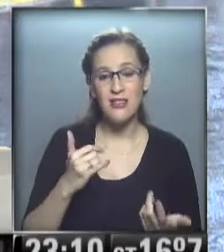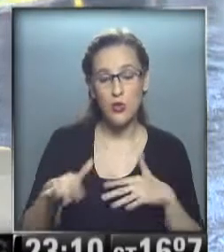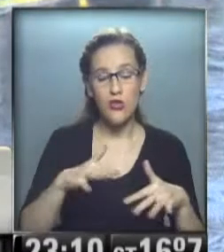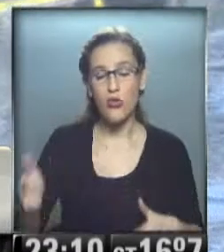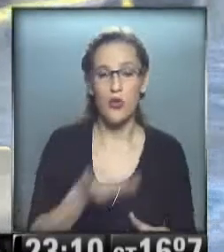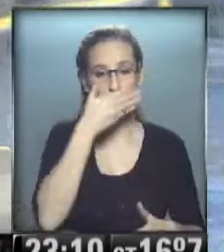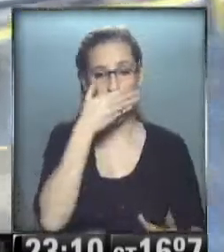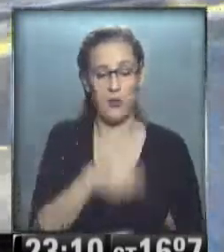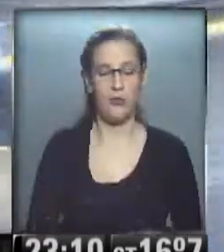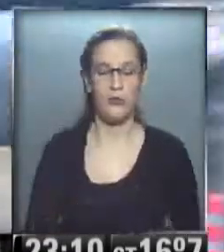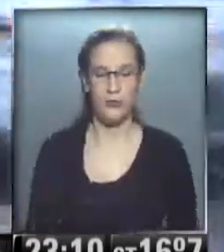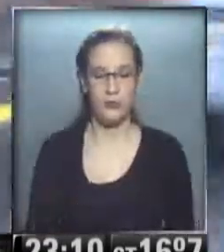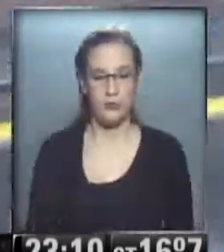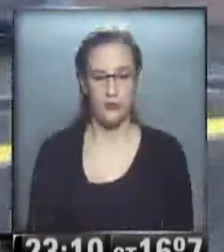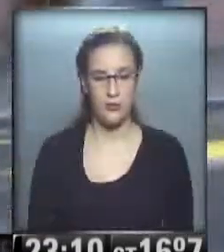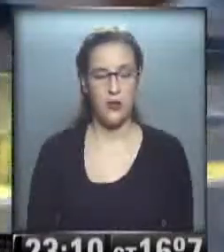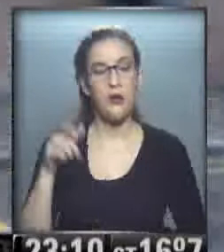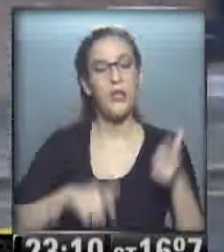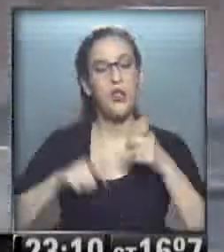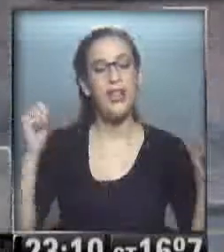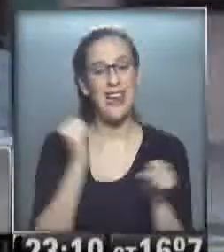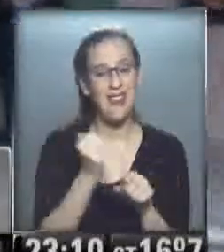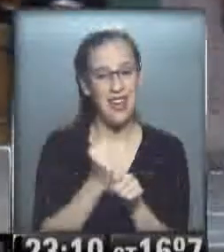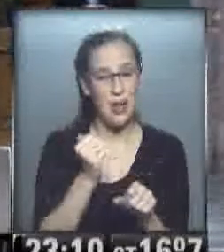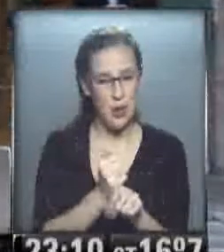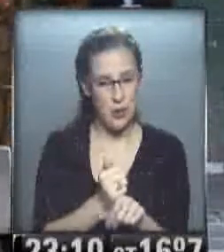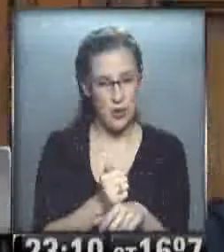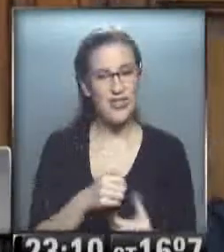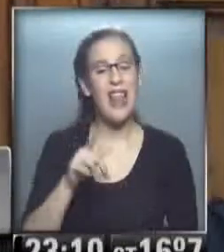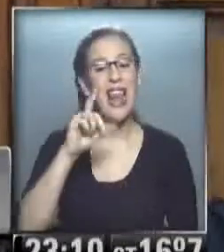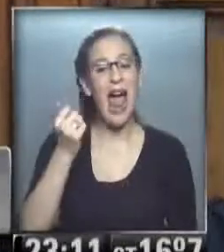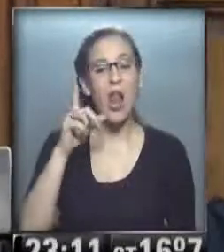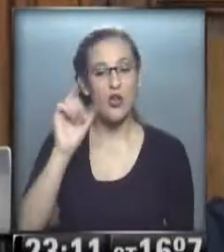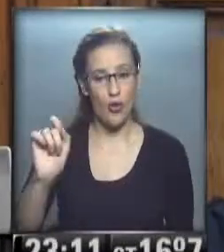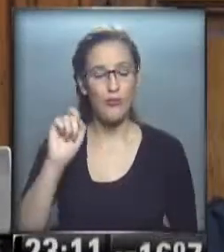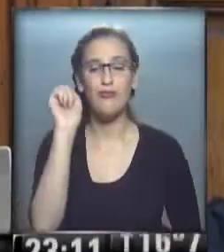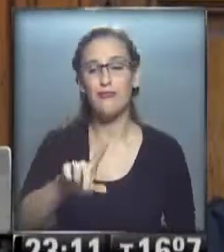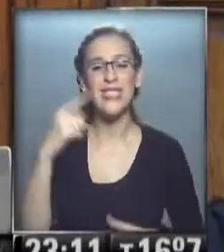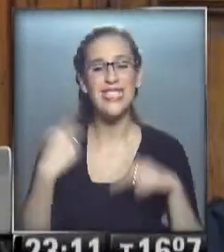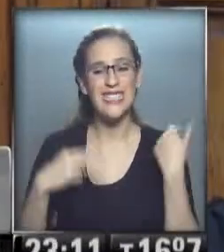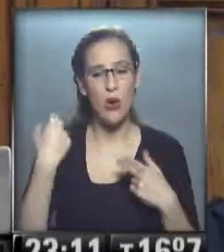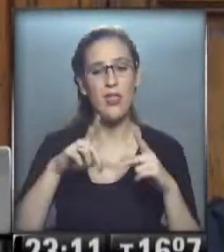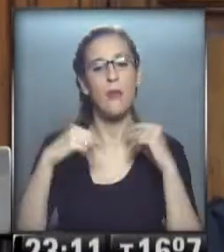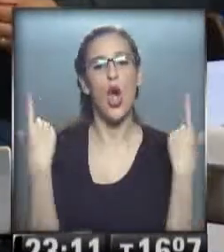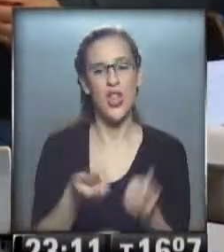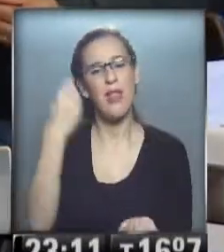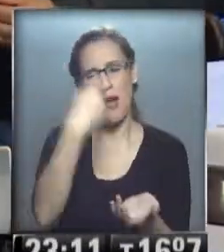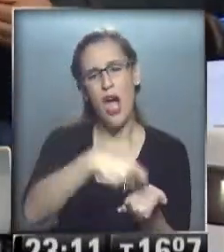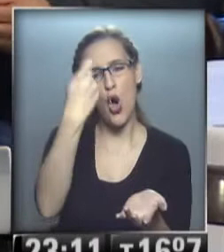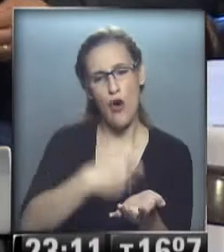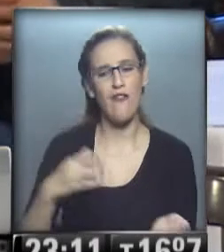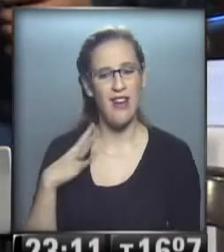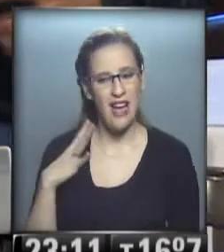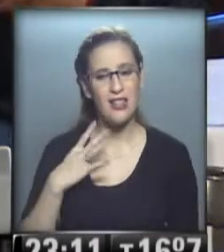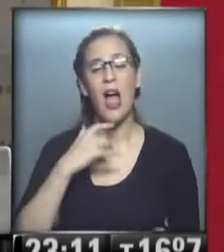trata. Los trabajadores del ALO de Buenos Aires, que mantienen ocupado el restaurante en reclamo del pago de haberes,